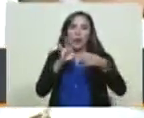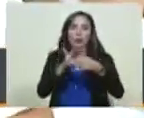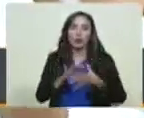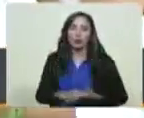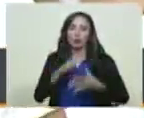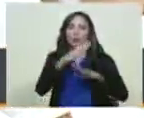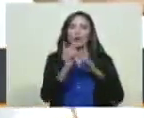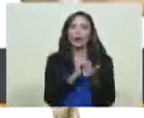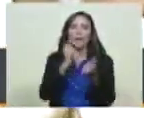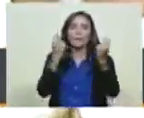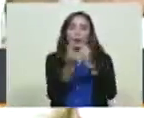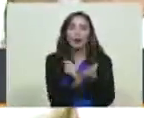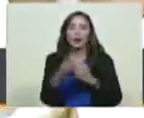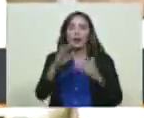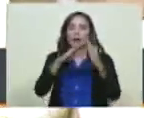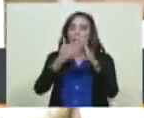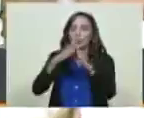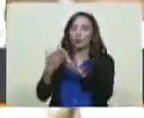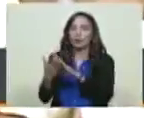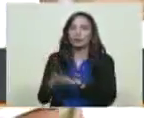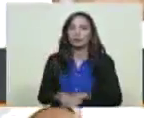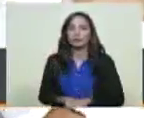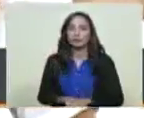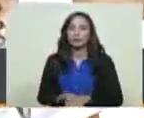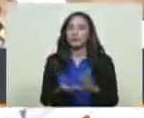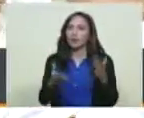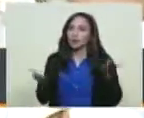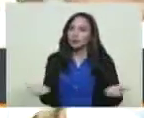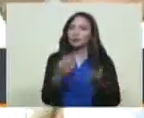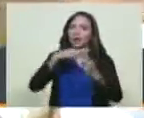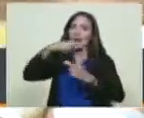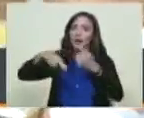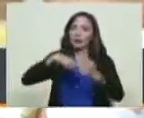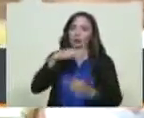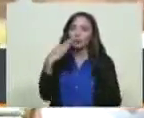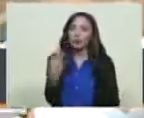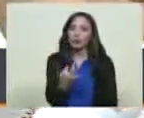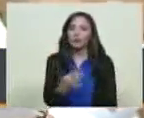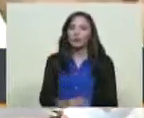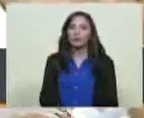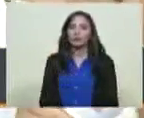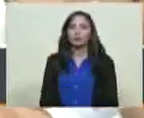transformando la sociedad construyendo la revolución bolivariana